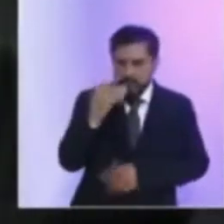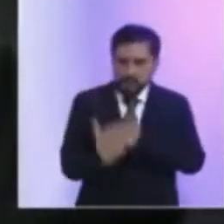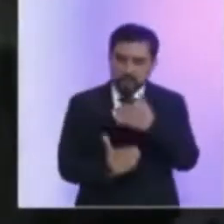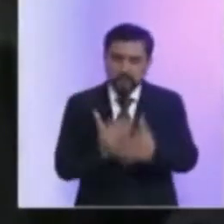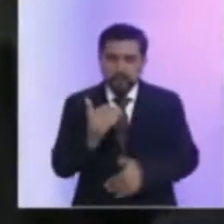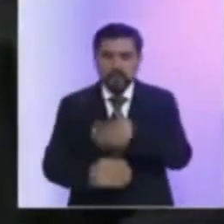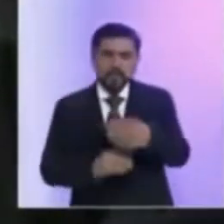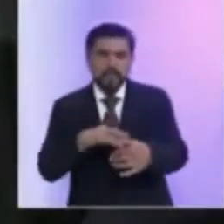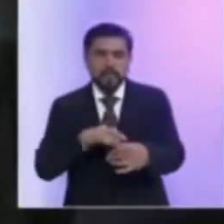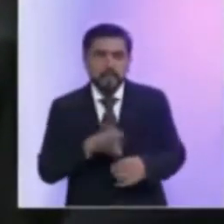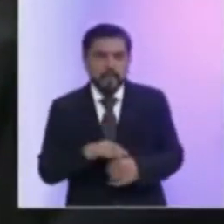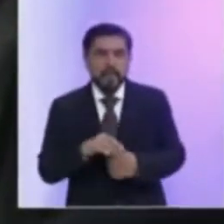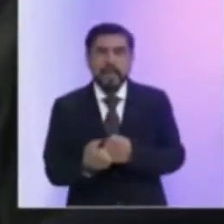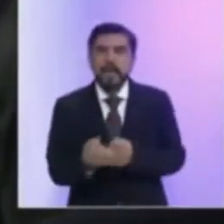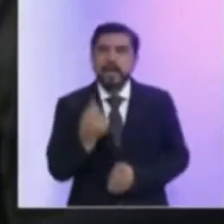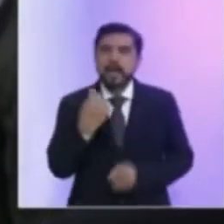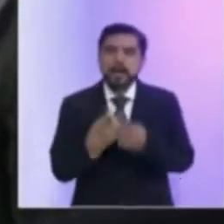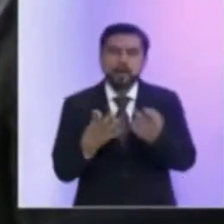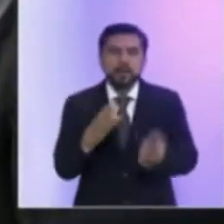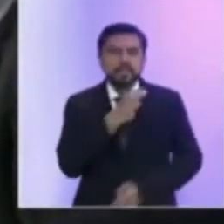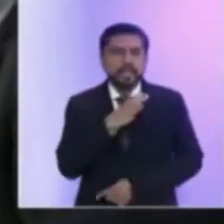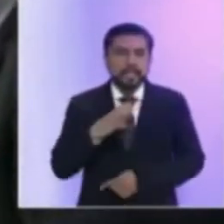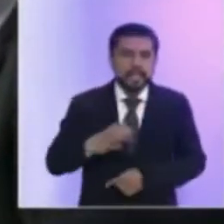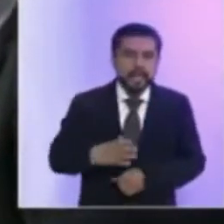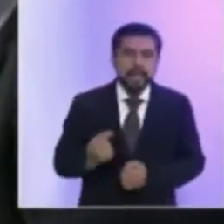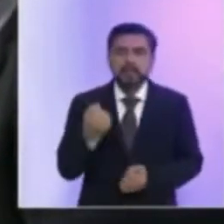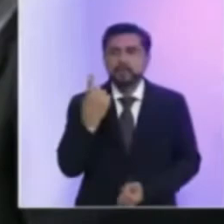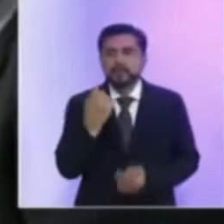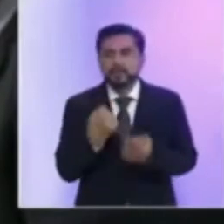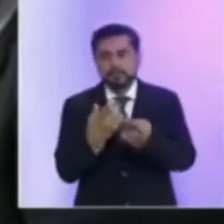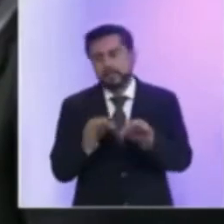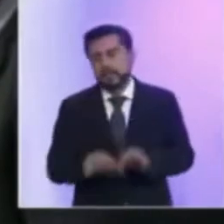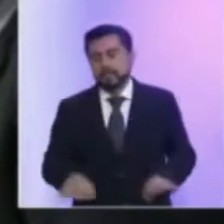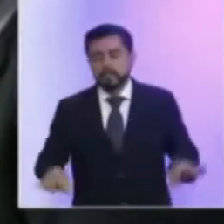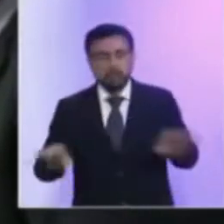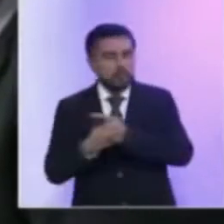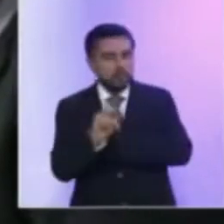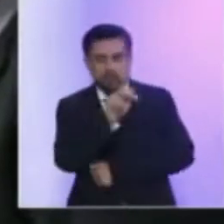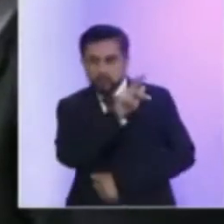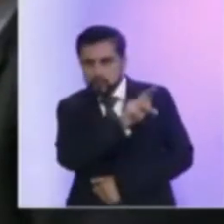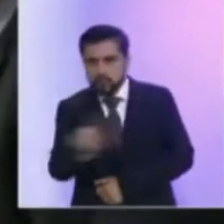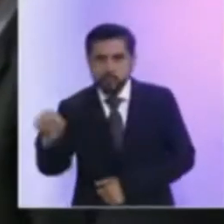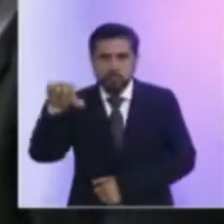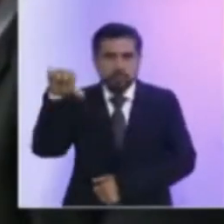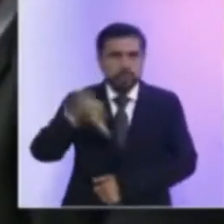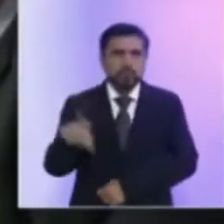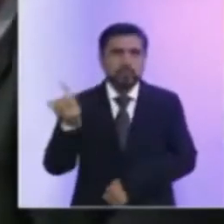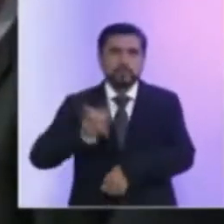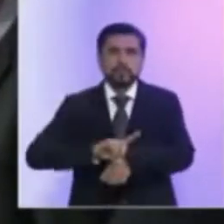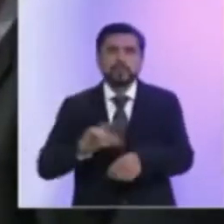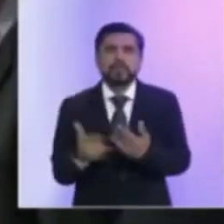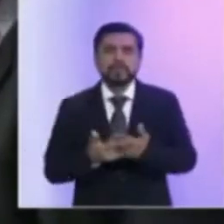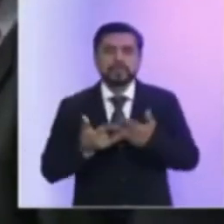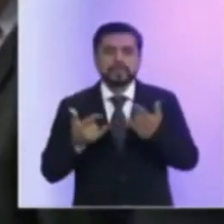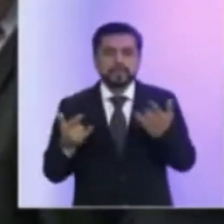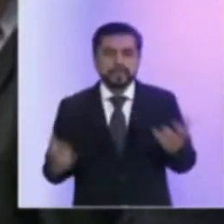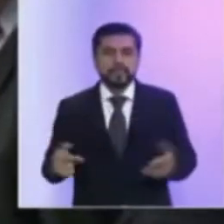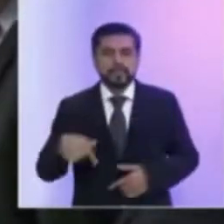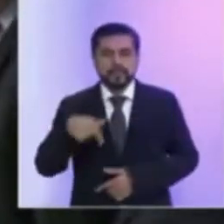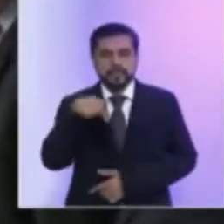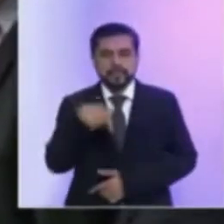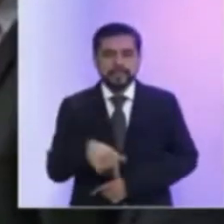electoral, protagonistas todos fundamentales del día histórico que se está viviendo el día de hoy